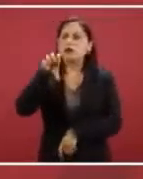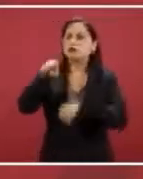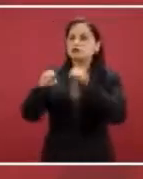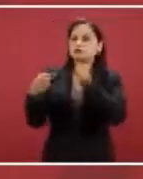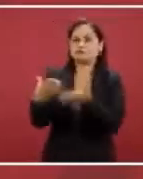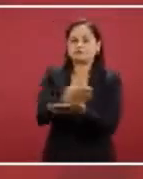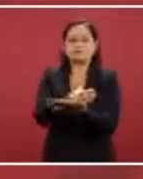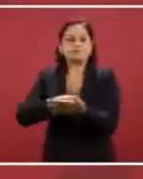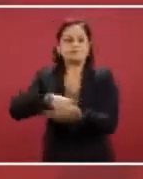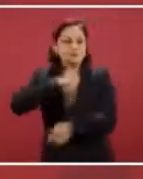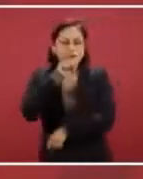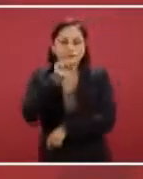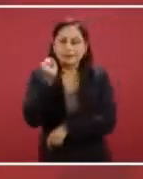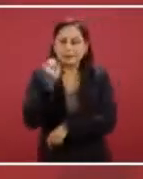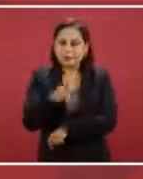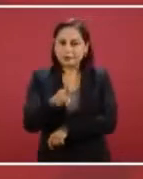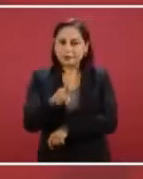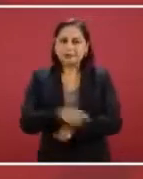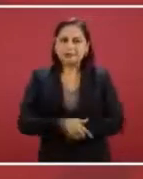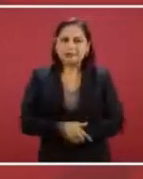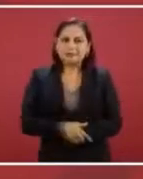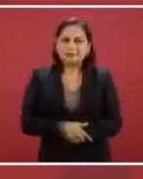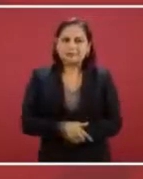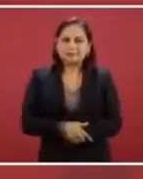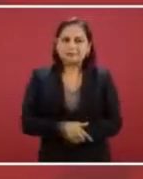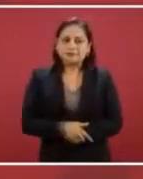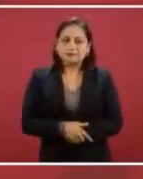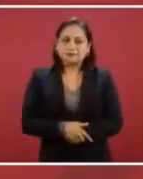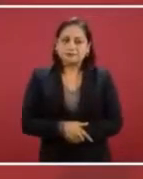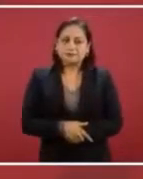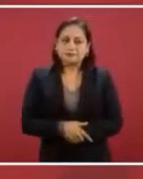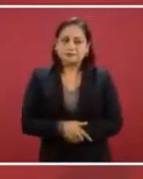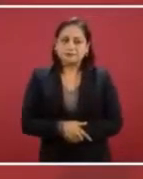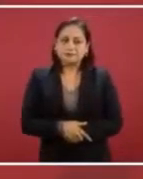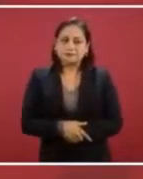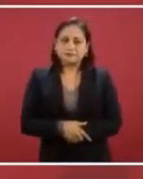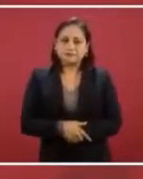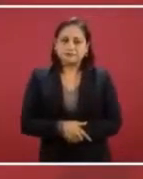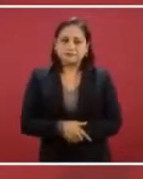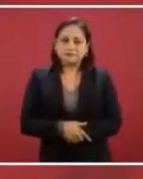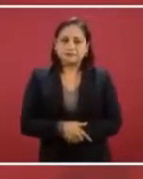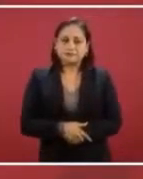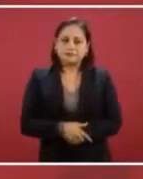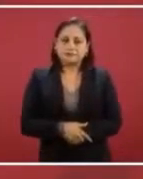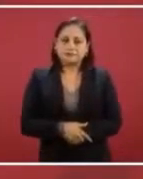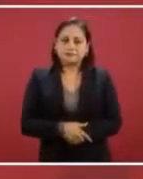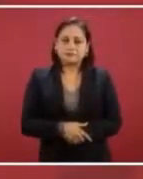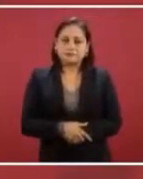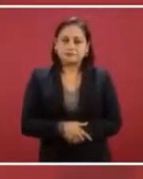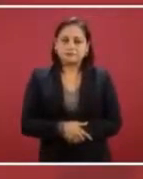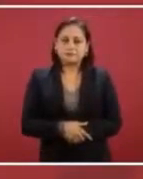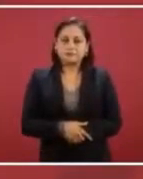los actos grandiosos que se han llevado a cabo en el país. Entonces ahora tengo